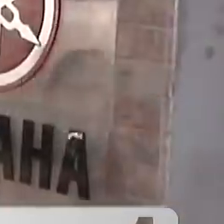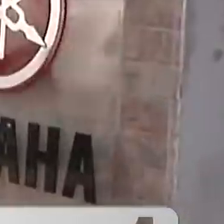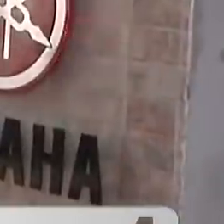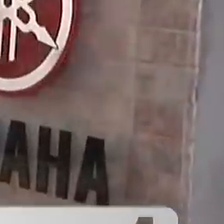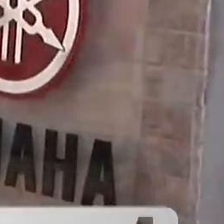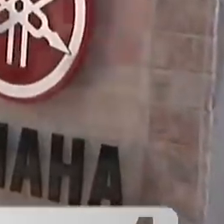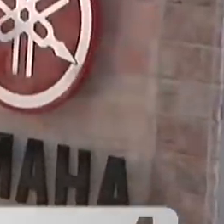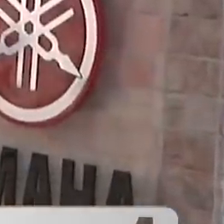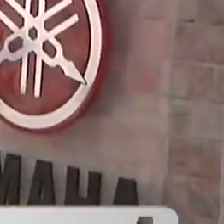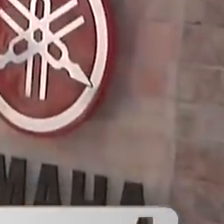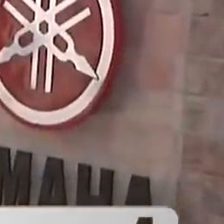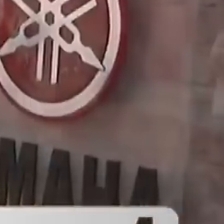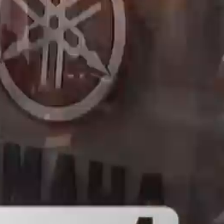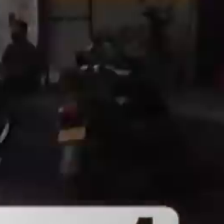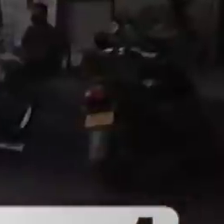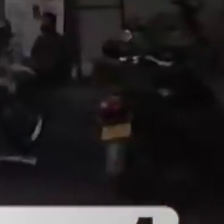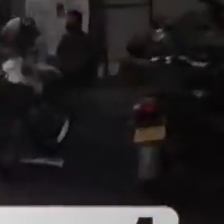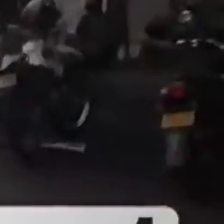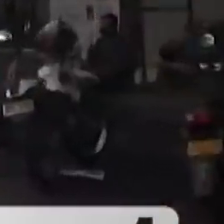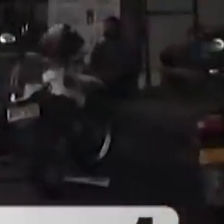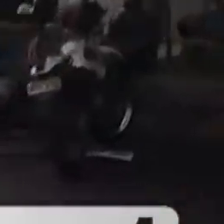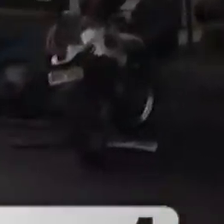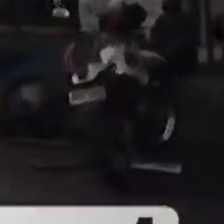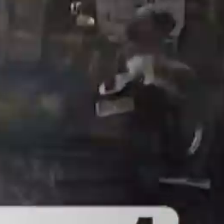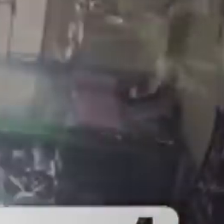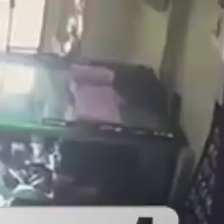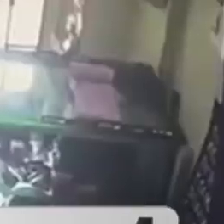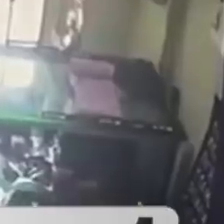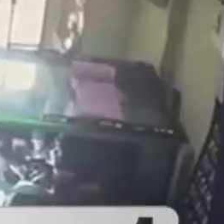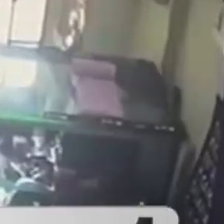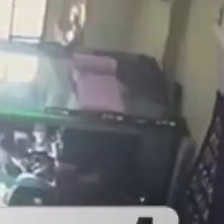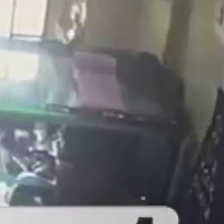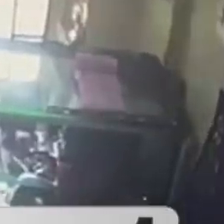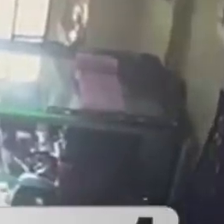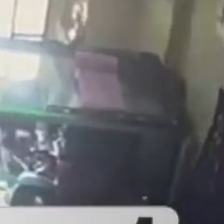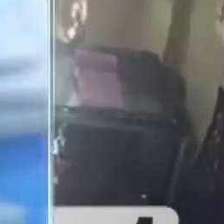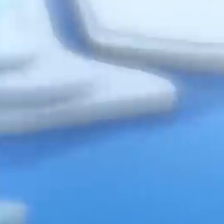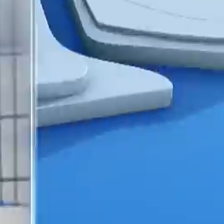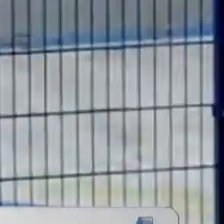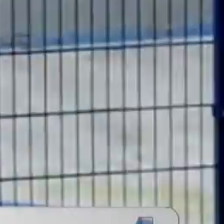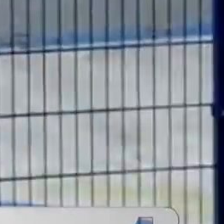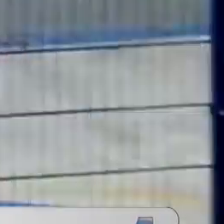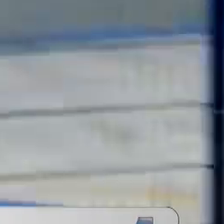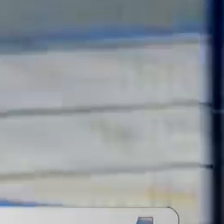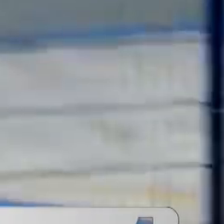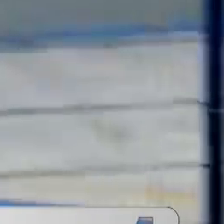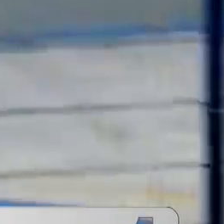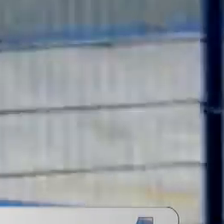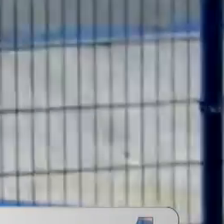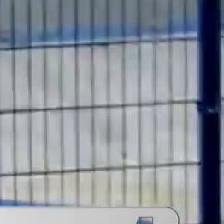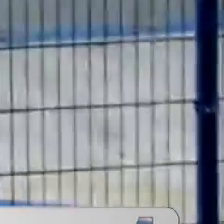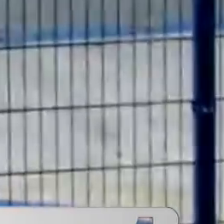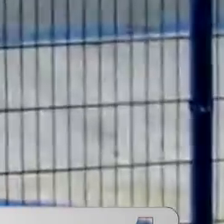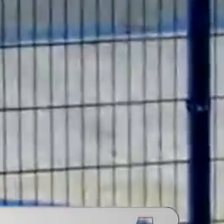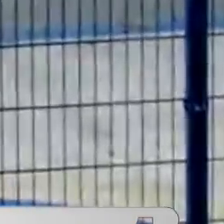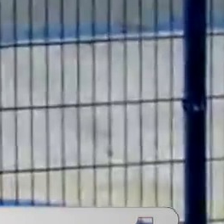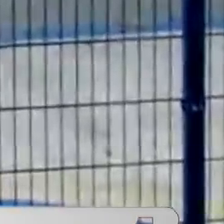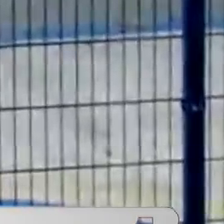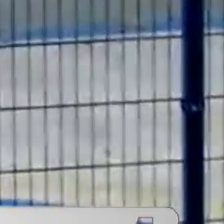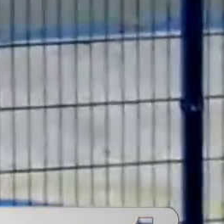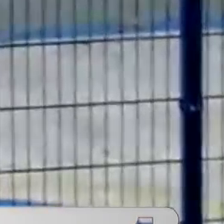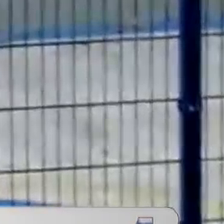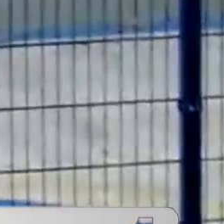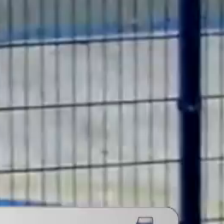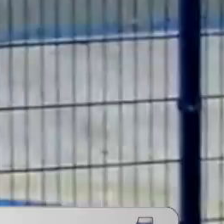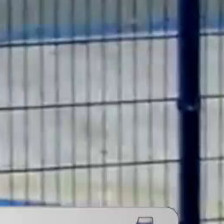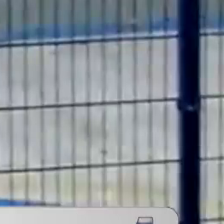y delincuencia en el centro de Barranquilla. Hablan los comerciantes. Con un batazo, agreden a joven